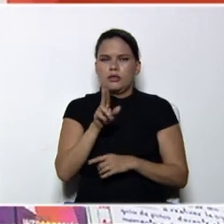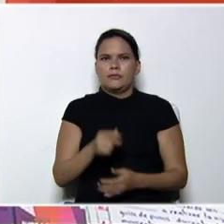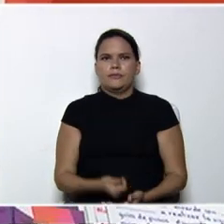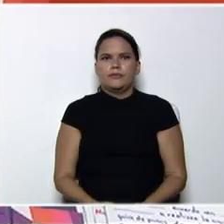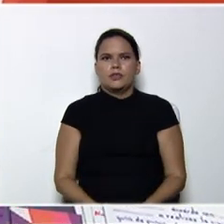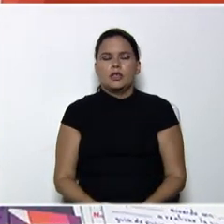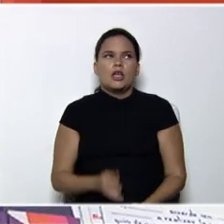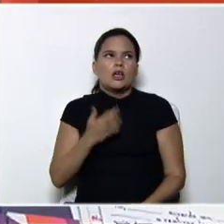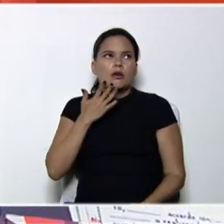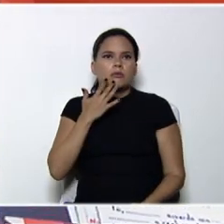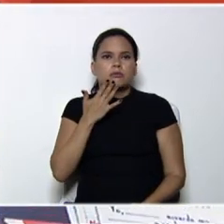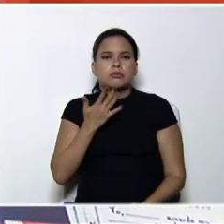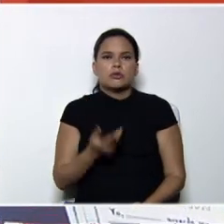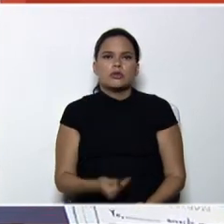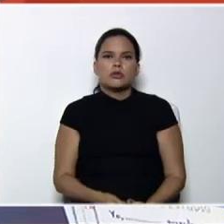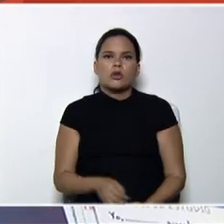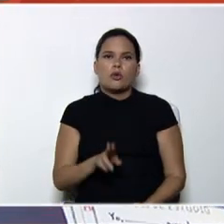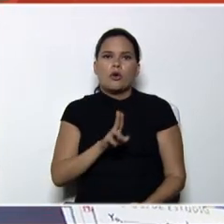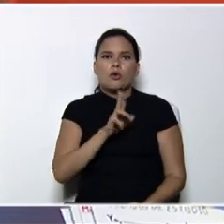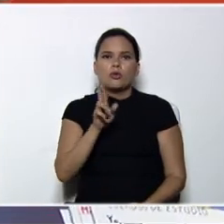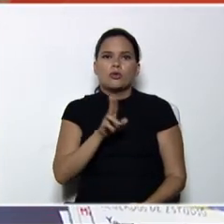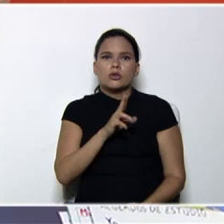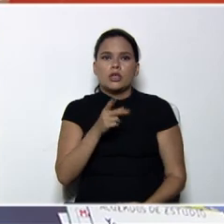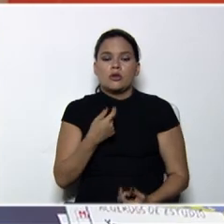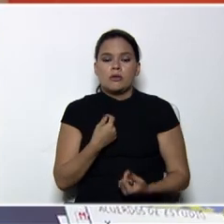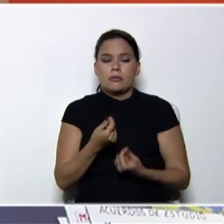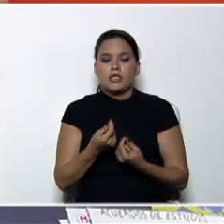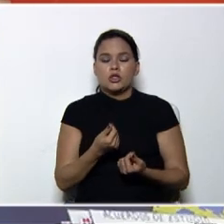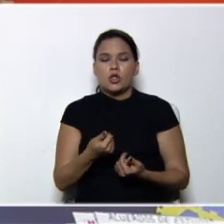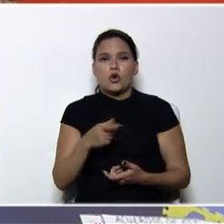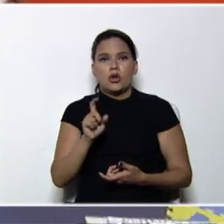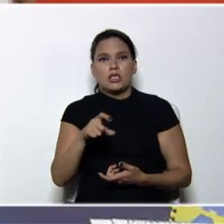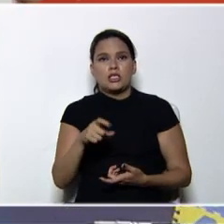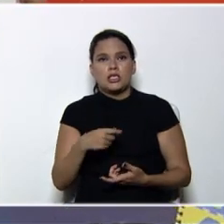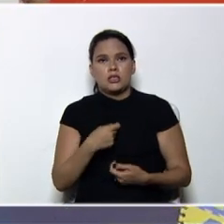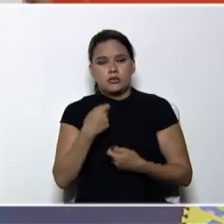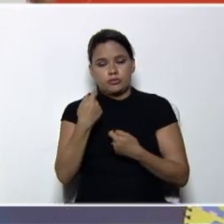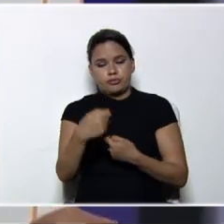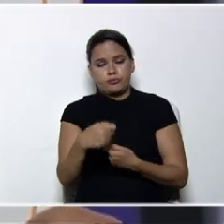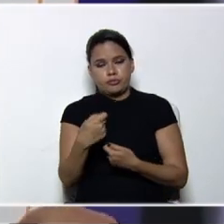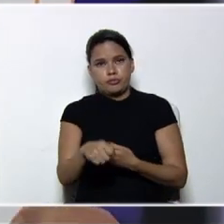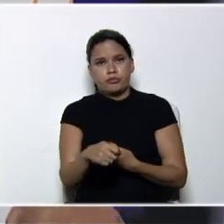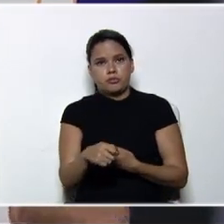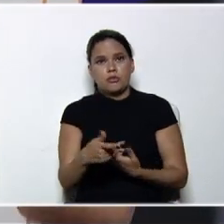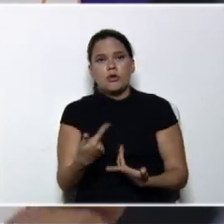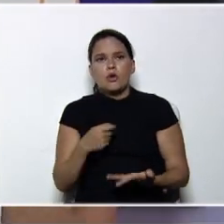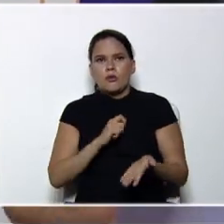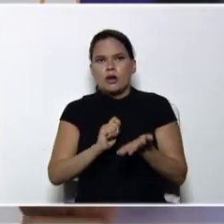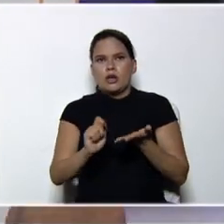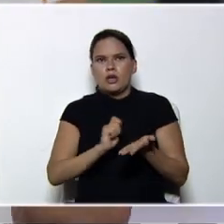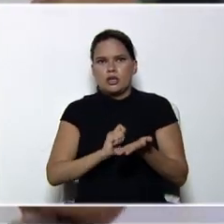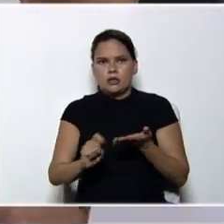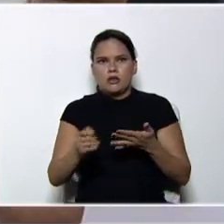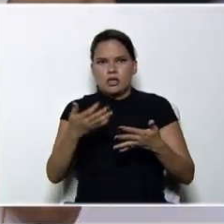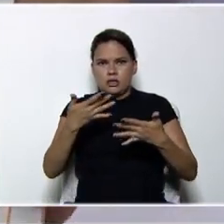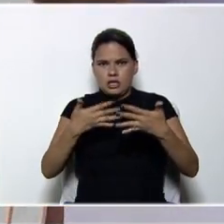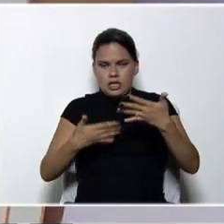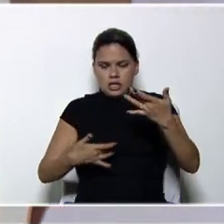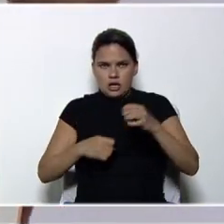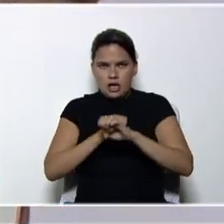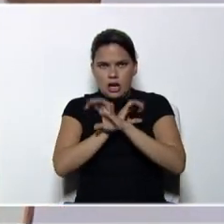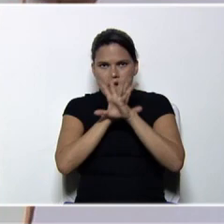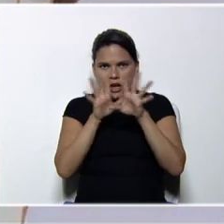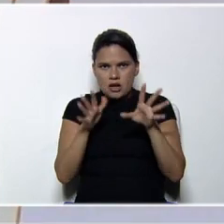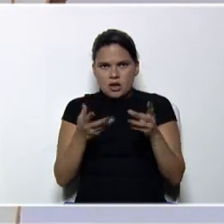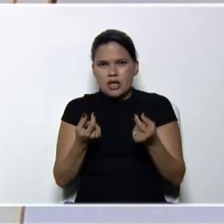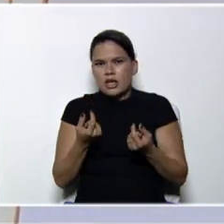decir, si yo voy entonces a hacer alguna inversión o necesito hacer una inversión, lo van a colocar aquí desglosado para que sepan